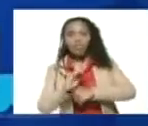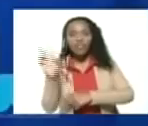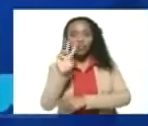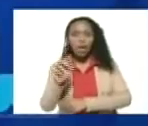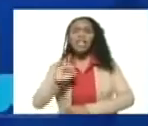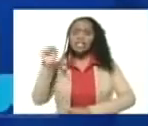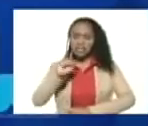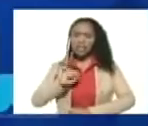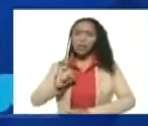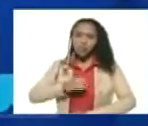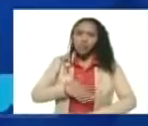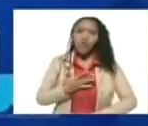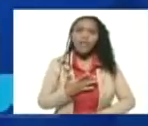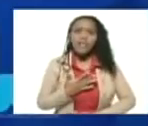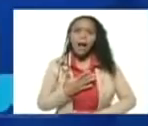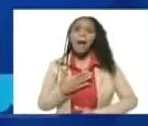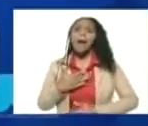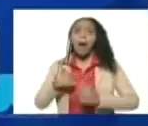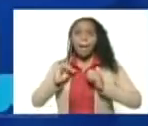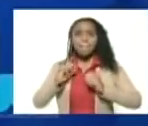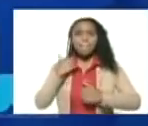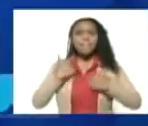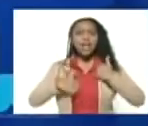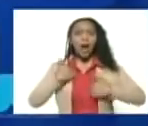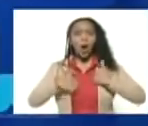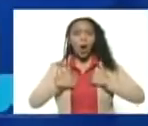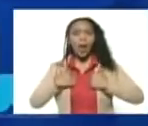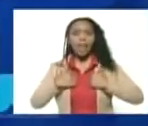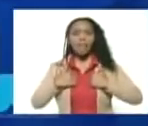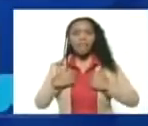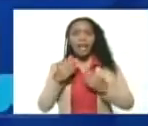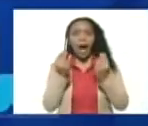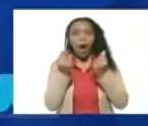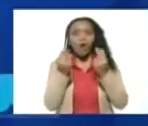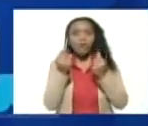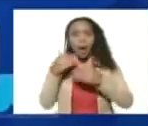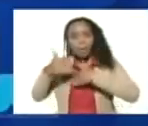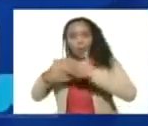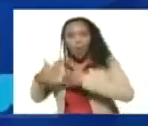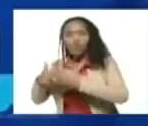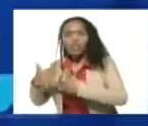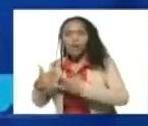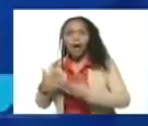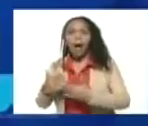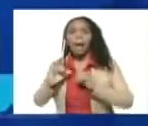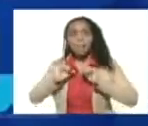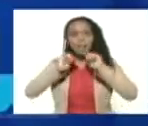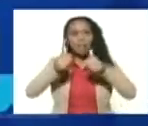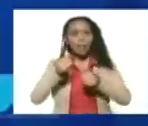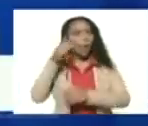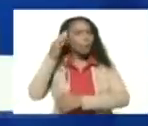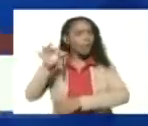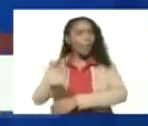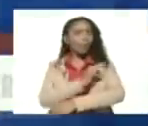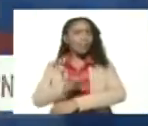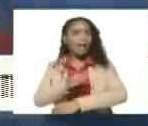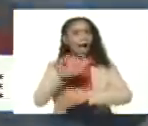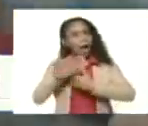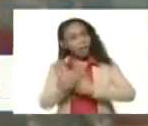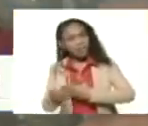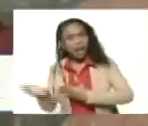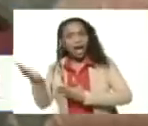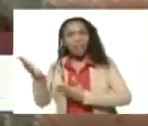puede. Vamos arrancando, miércoles de economía productiva. Vamos a arrancar. Música, adelante,